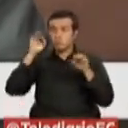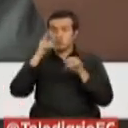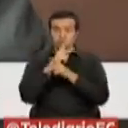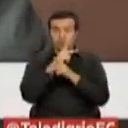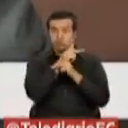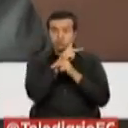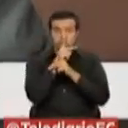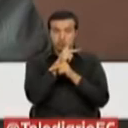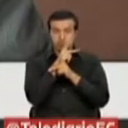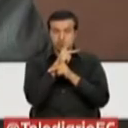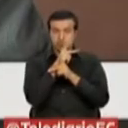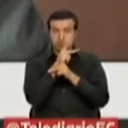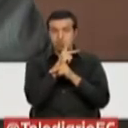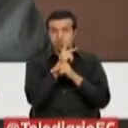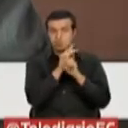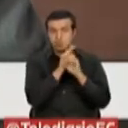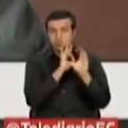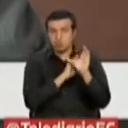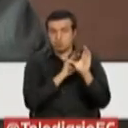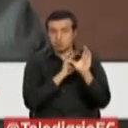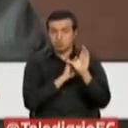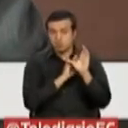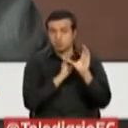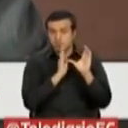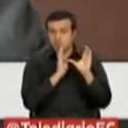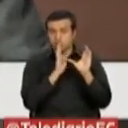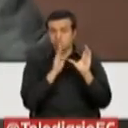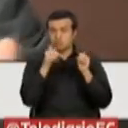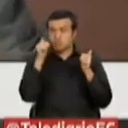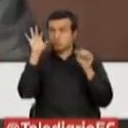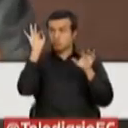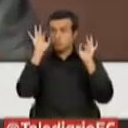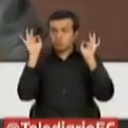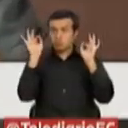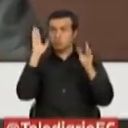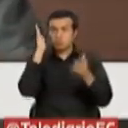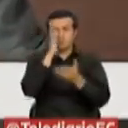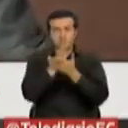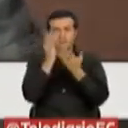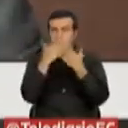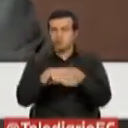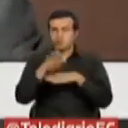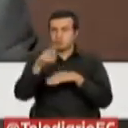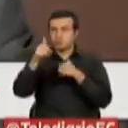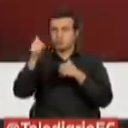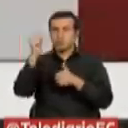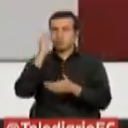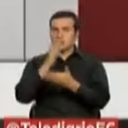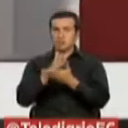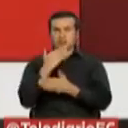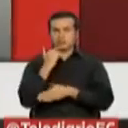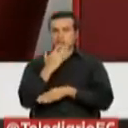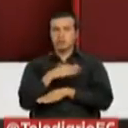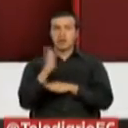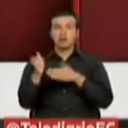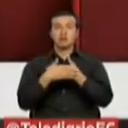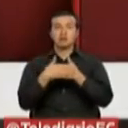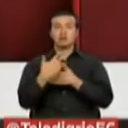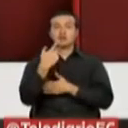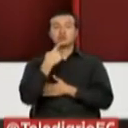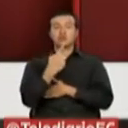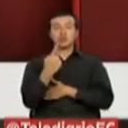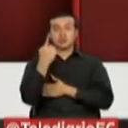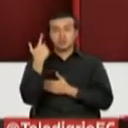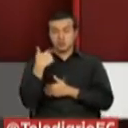Consejo de Participación Ciudadana y Control Social, por la forma en que llegaron a esas funciones. El anexo 3 agrega que